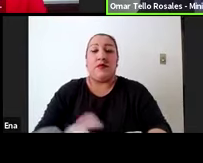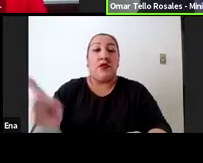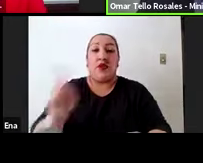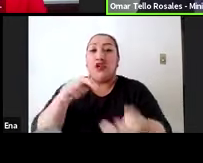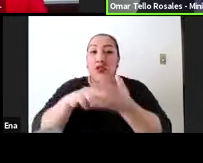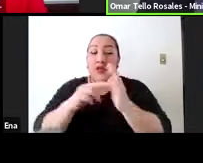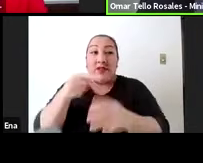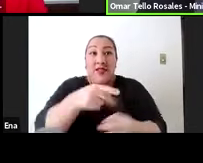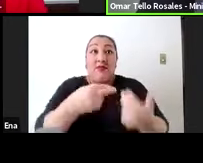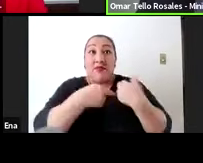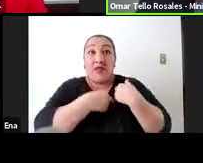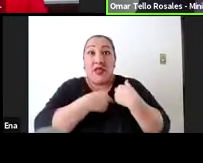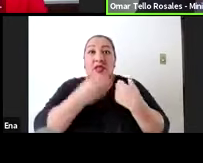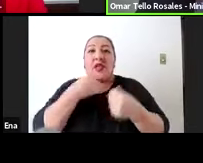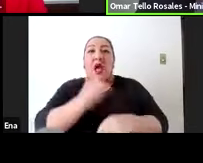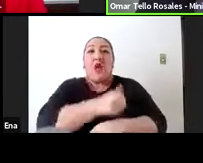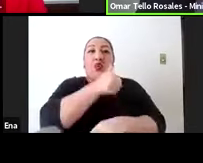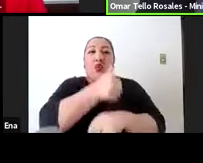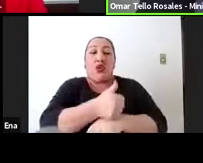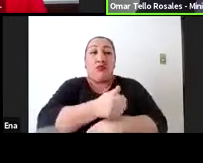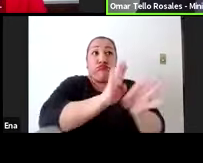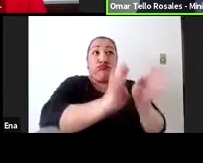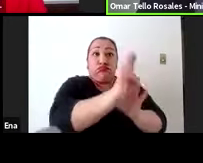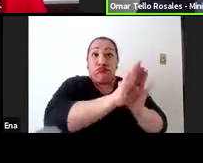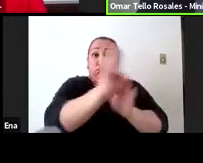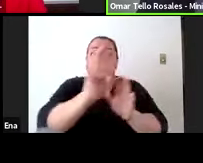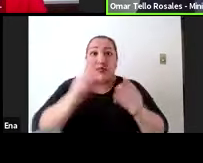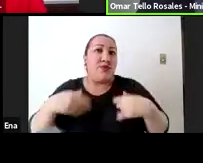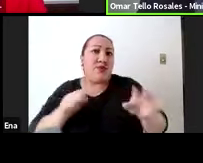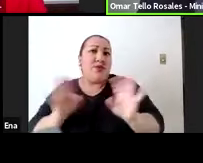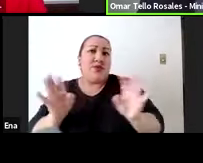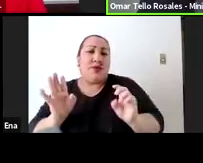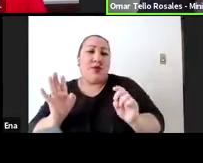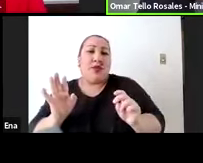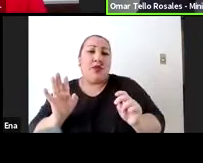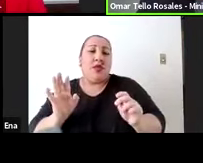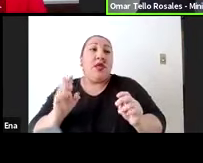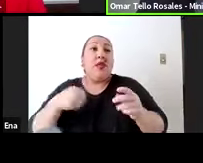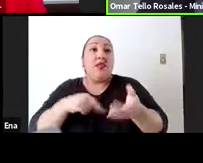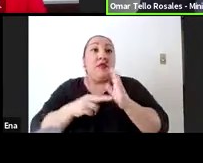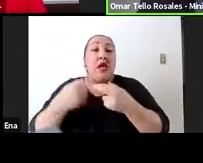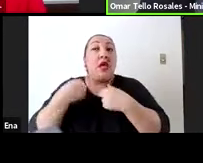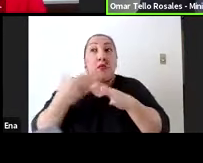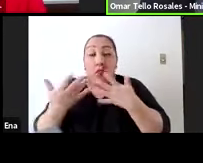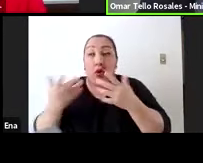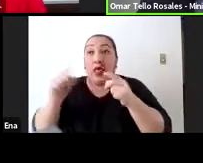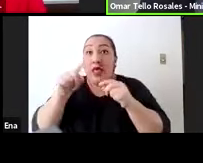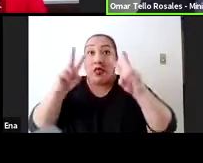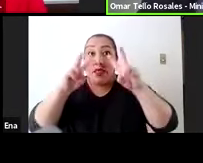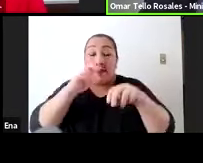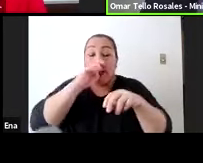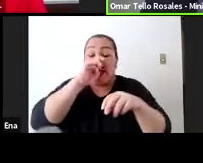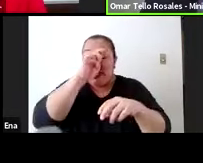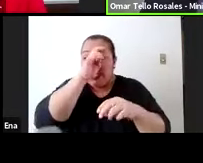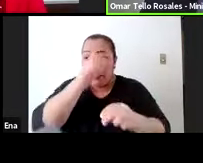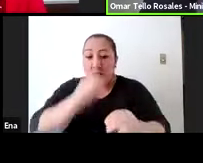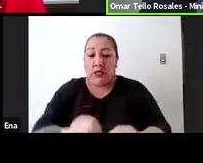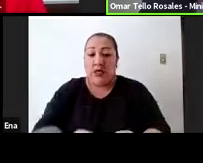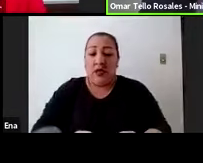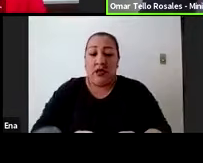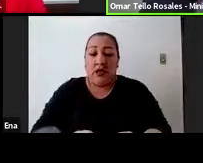por autoridades superiores, dado que estamos hablando de una institución jerarquizada, donde